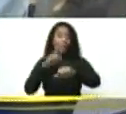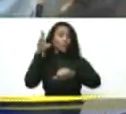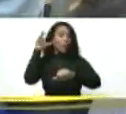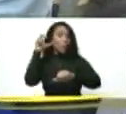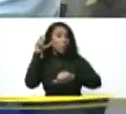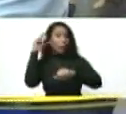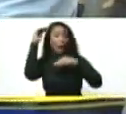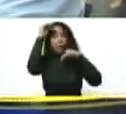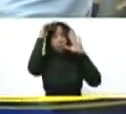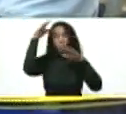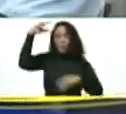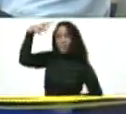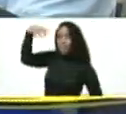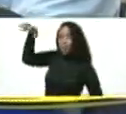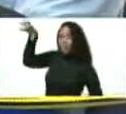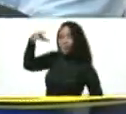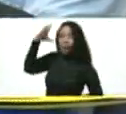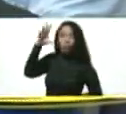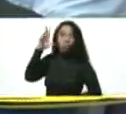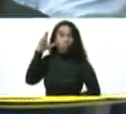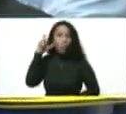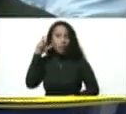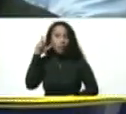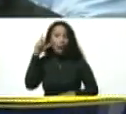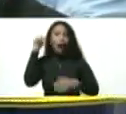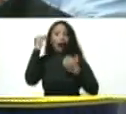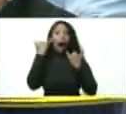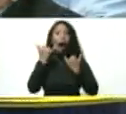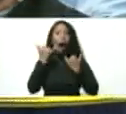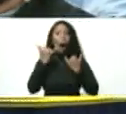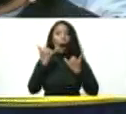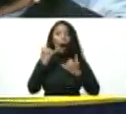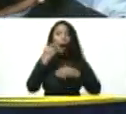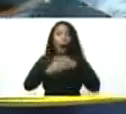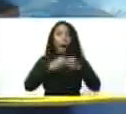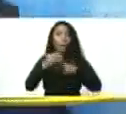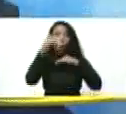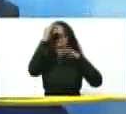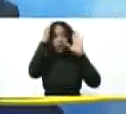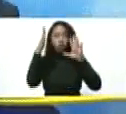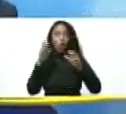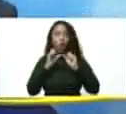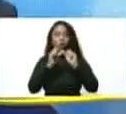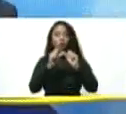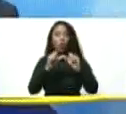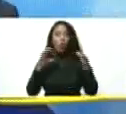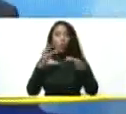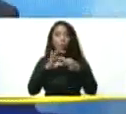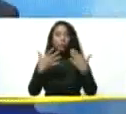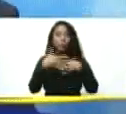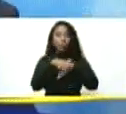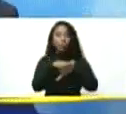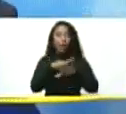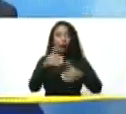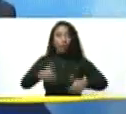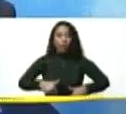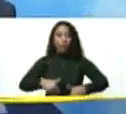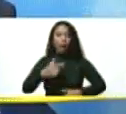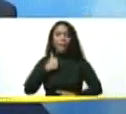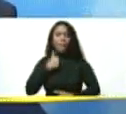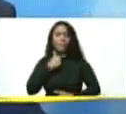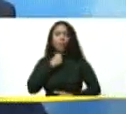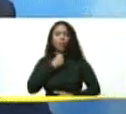campana suena. Bueno, escuchemos ese llamado y sigamos uniendo esfuerzos. A mí me